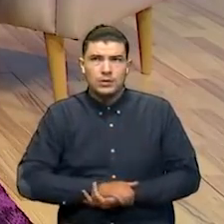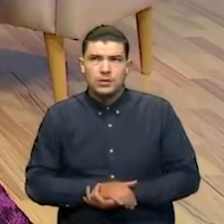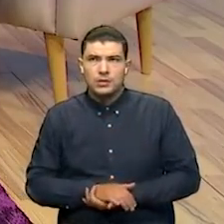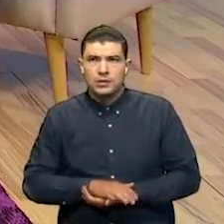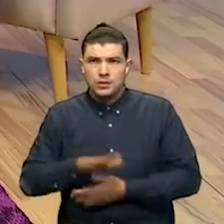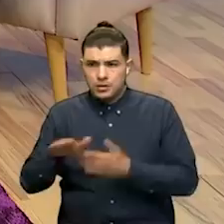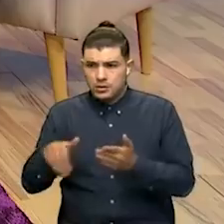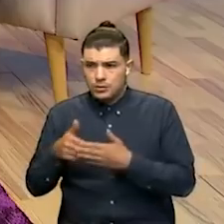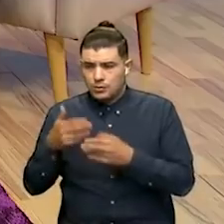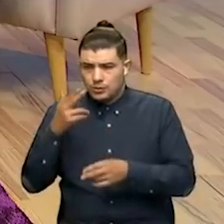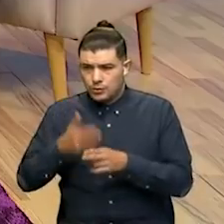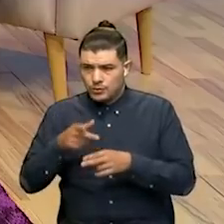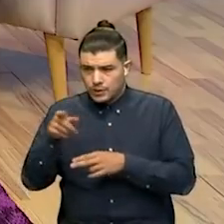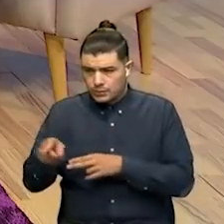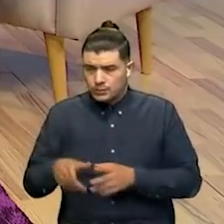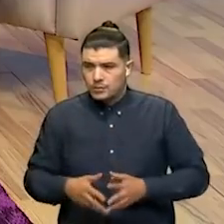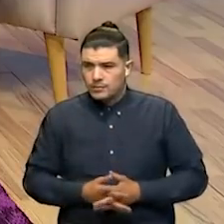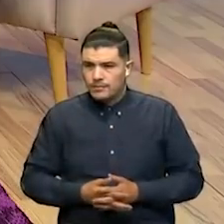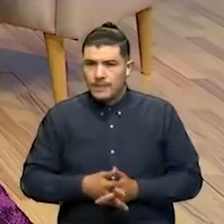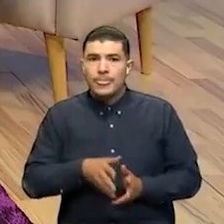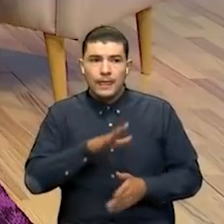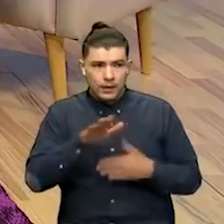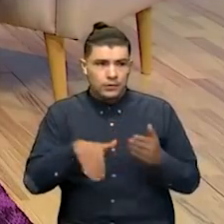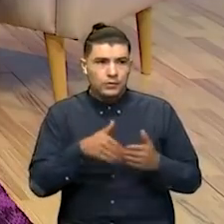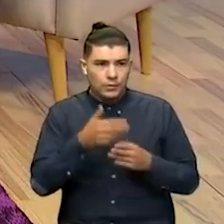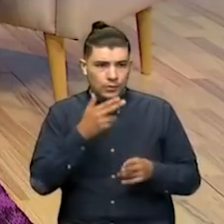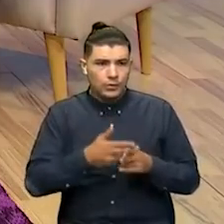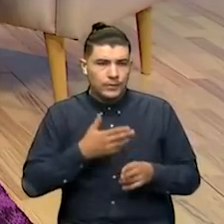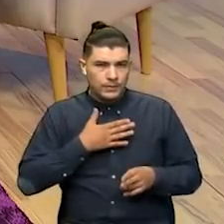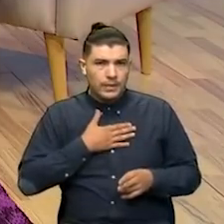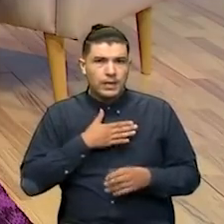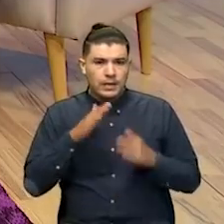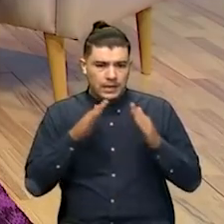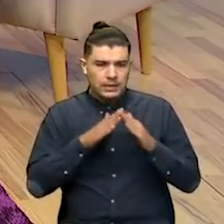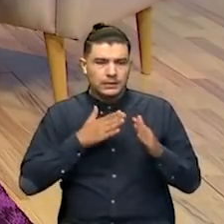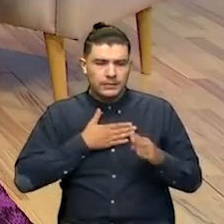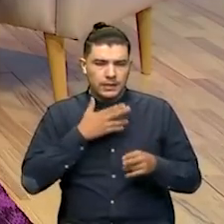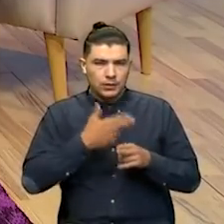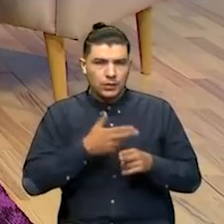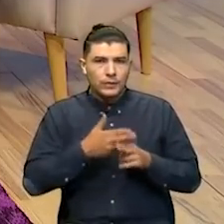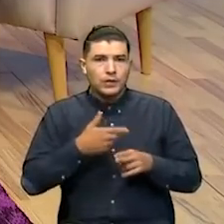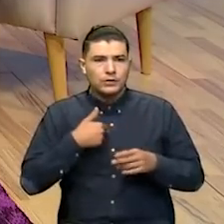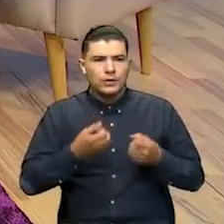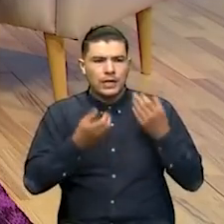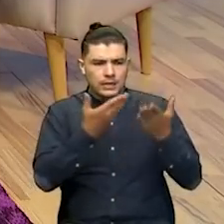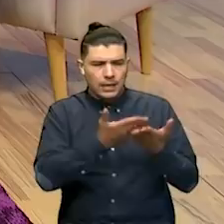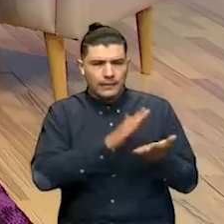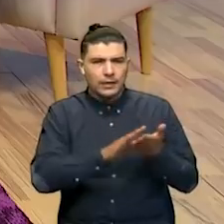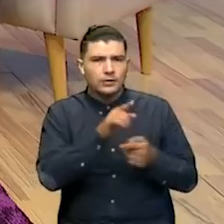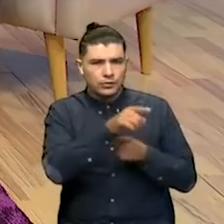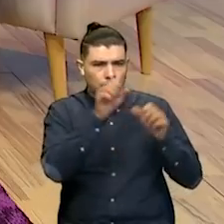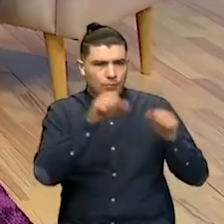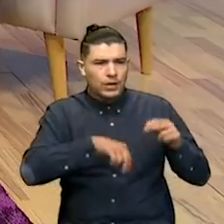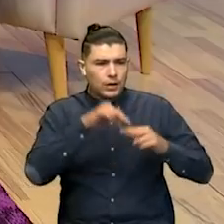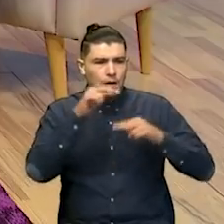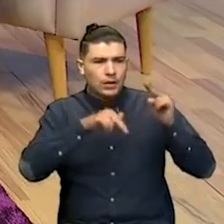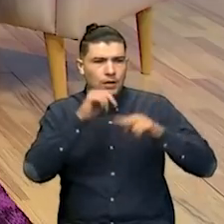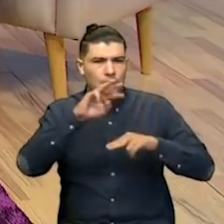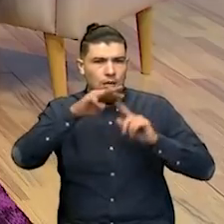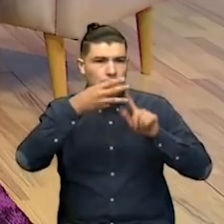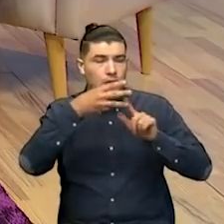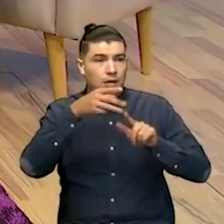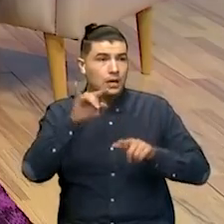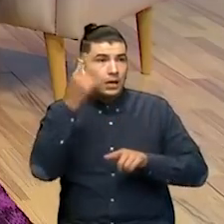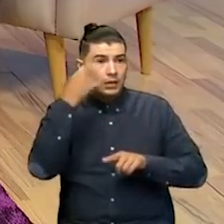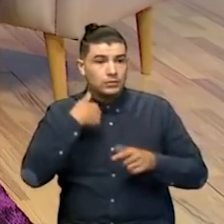¿Todo está en nombre suyo, doña Blanca? Sí, todo está en nombre mío, la casa está en nombre mío, entonces yo le cedí a él para que él construyera un tercer piso, pero él dice que si en el